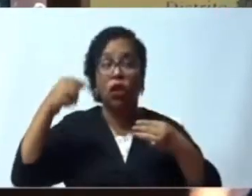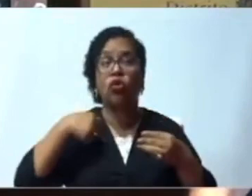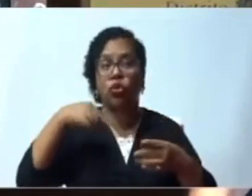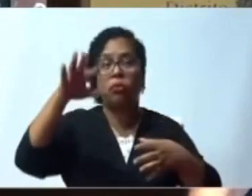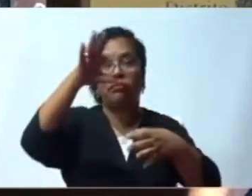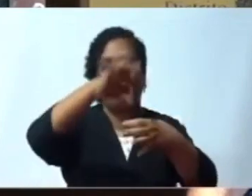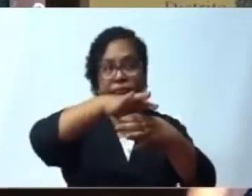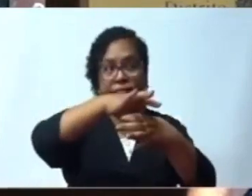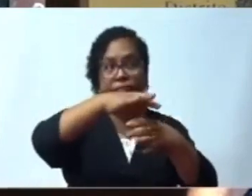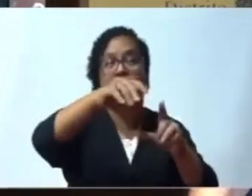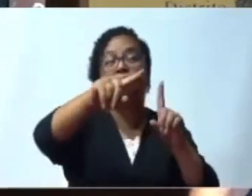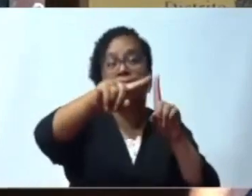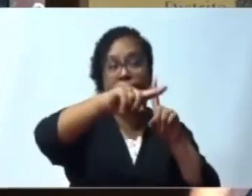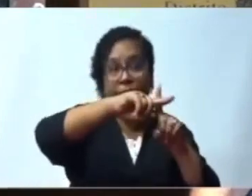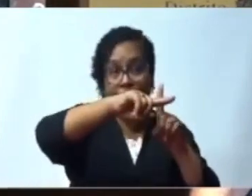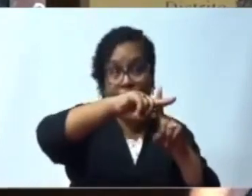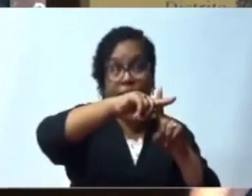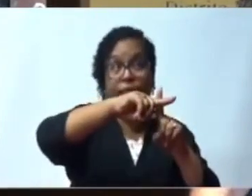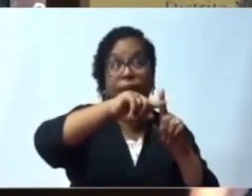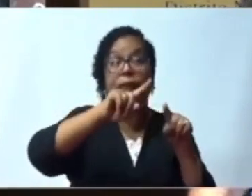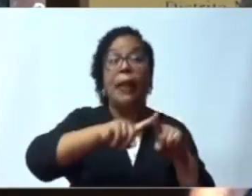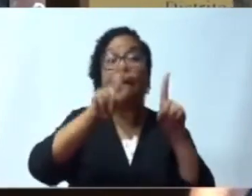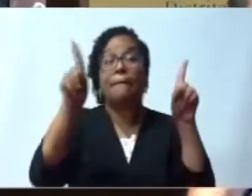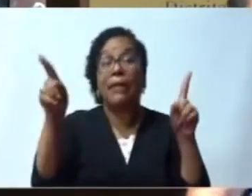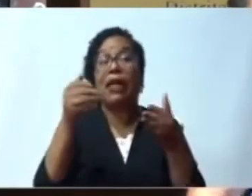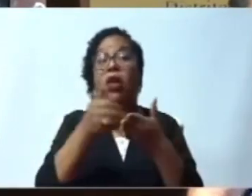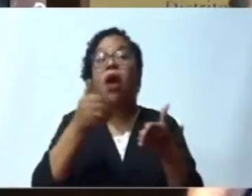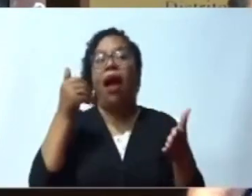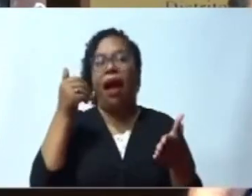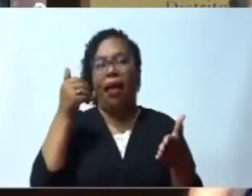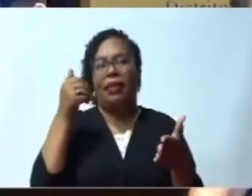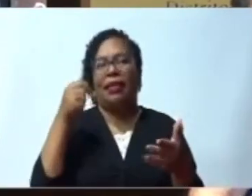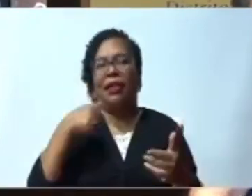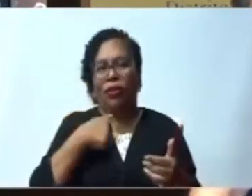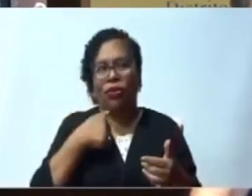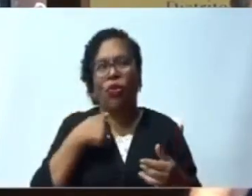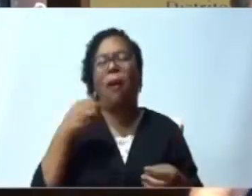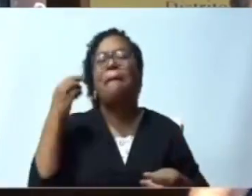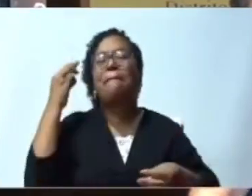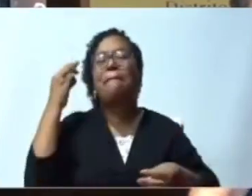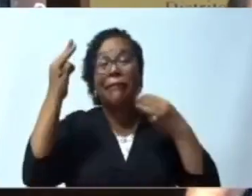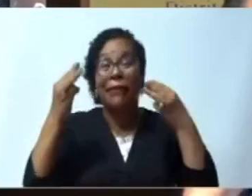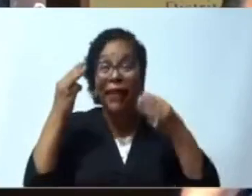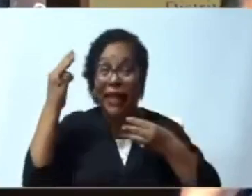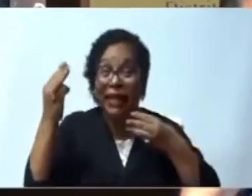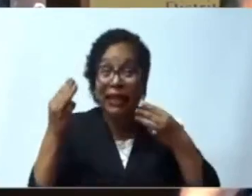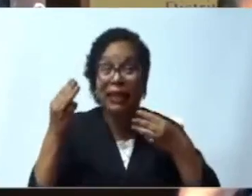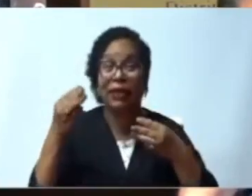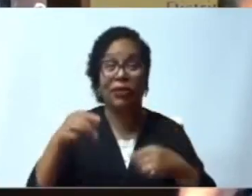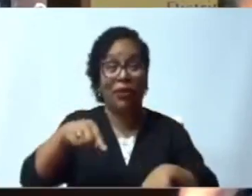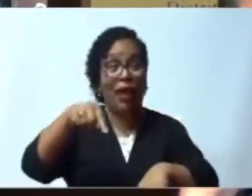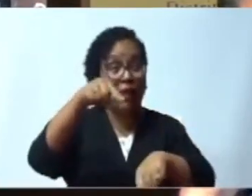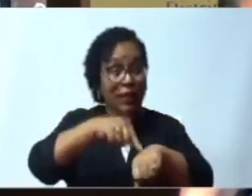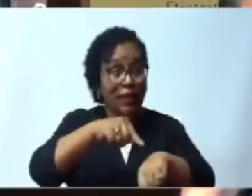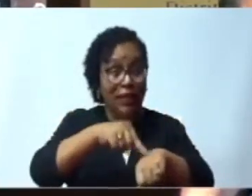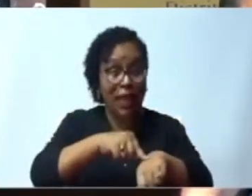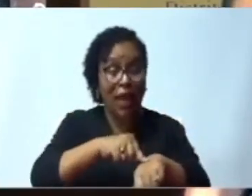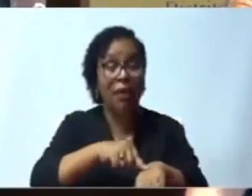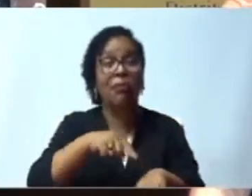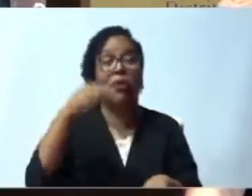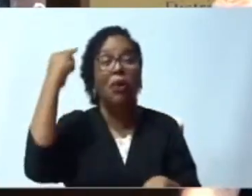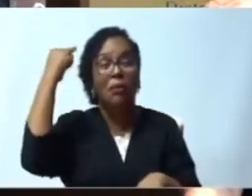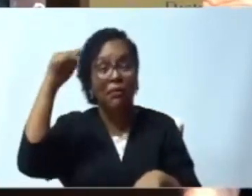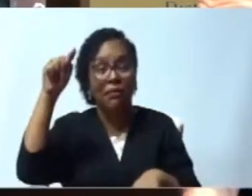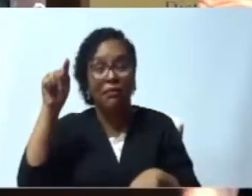sí. Pero yo medito sobre la pertinencia en el tiempo que estamos viviendo nosotros de hacer en La